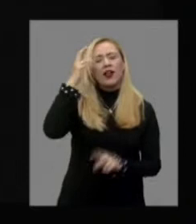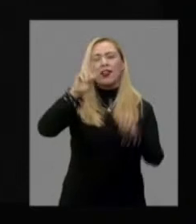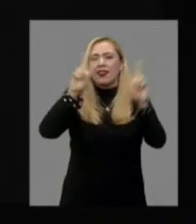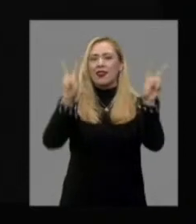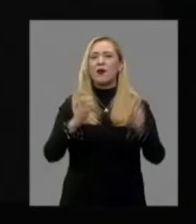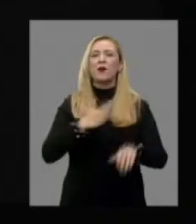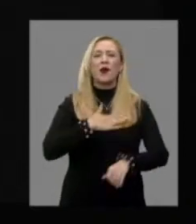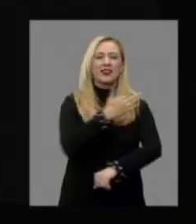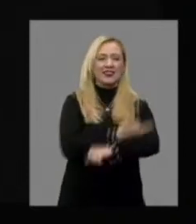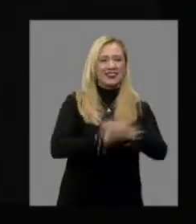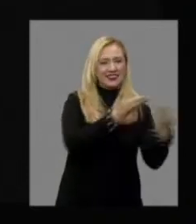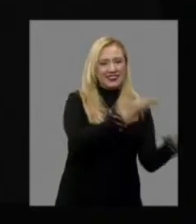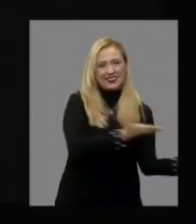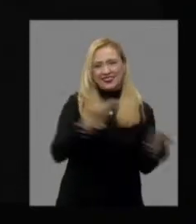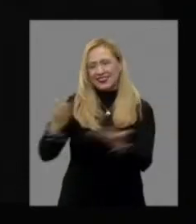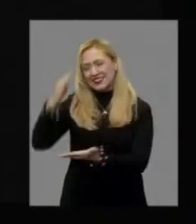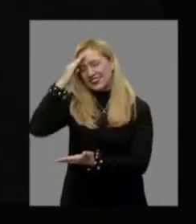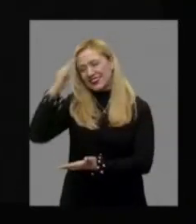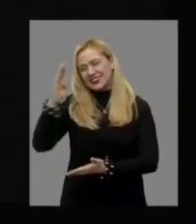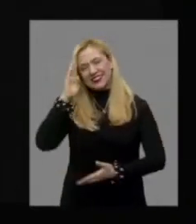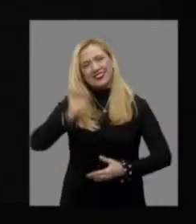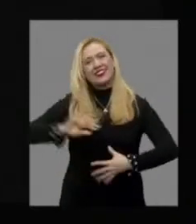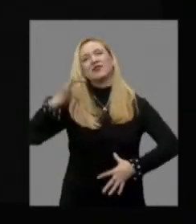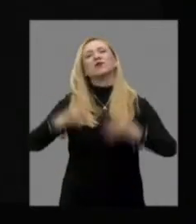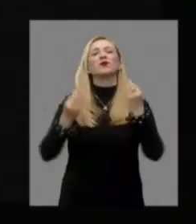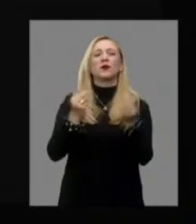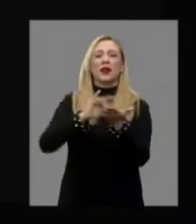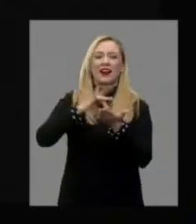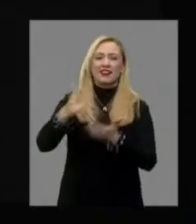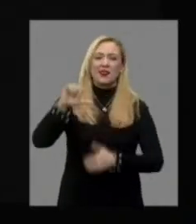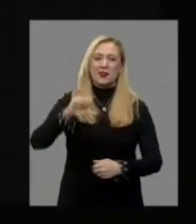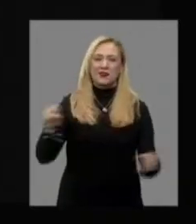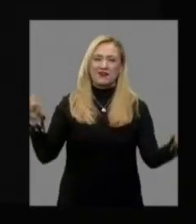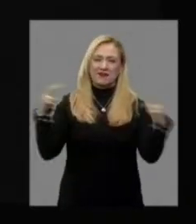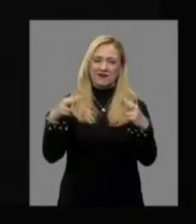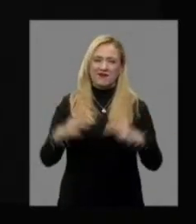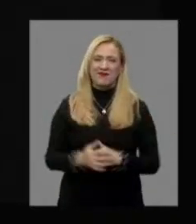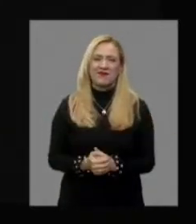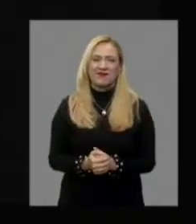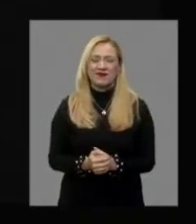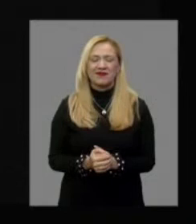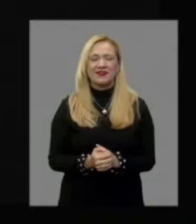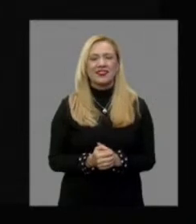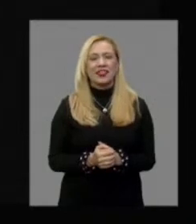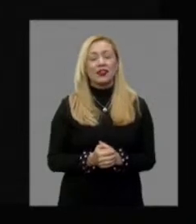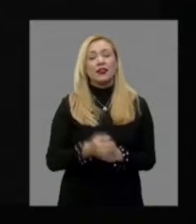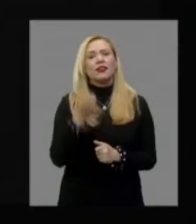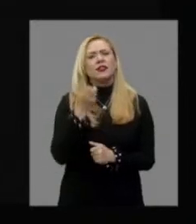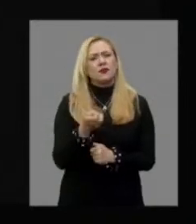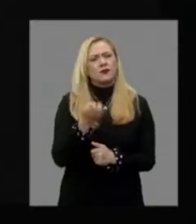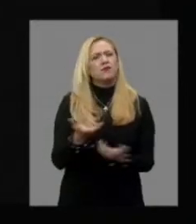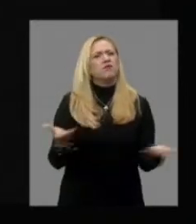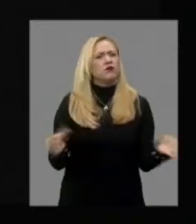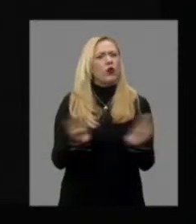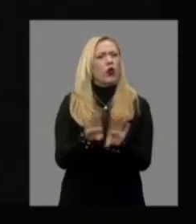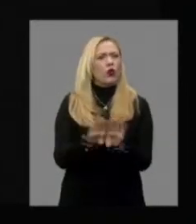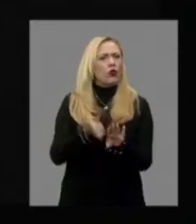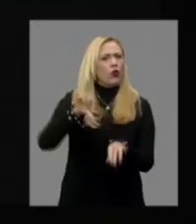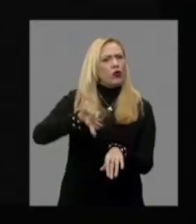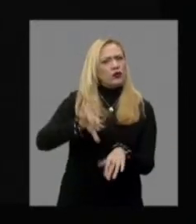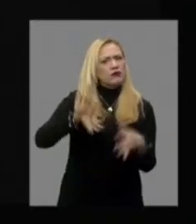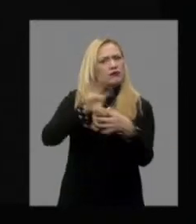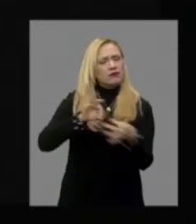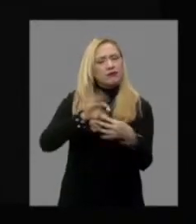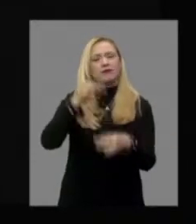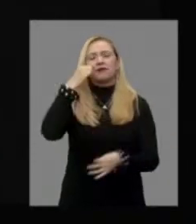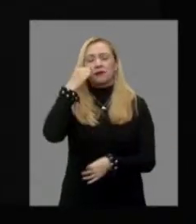señores ministros, muchas gracias por acompañarnos en esta tarde. La dinámica de este conversatorio será la siguiente. Hemos preparado